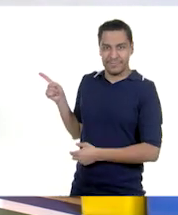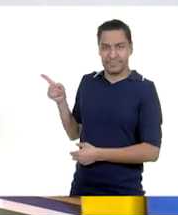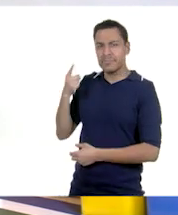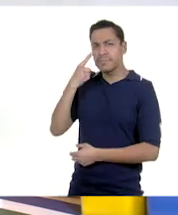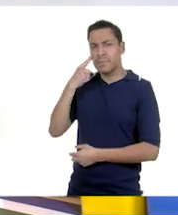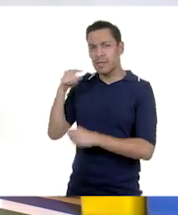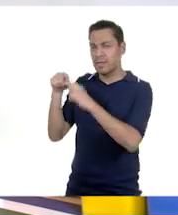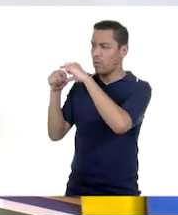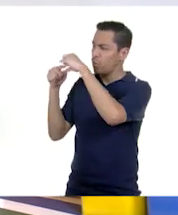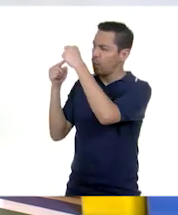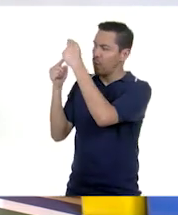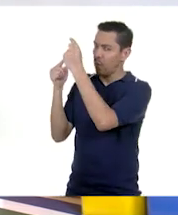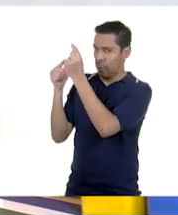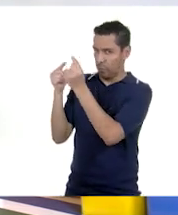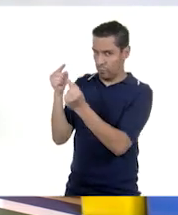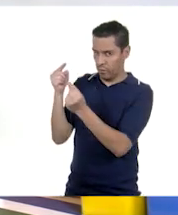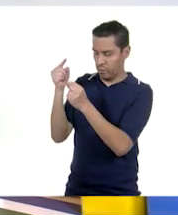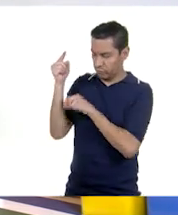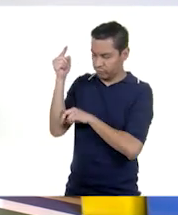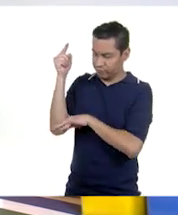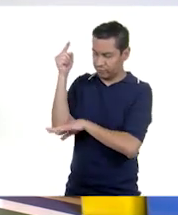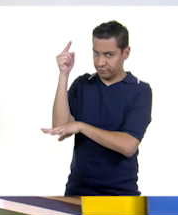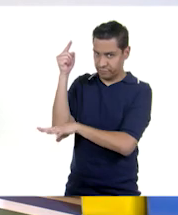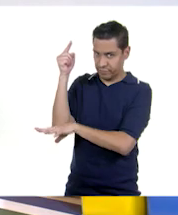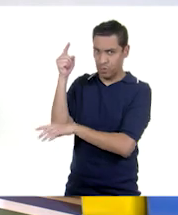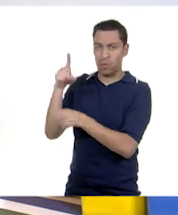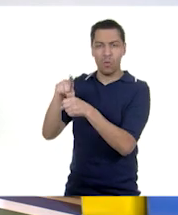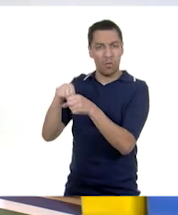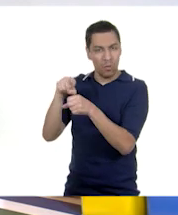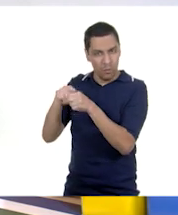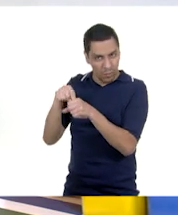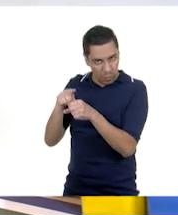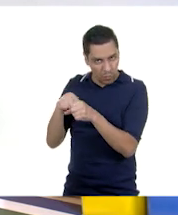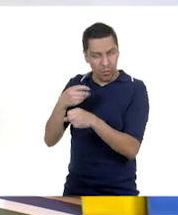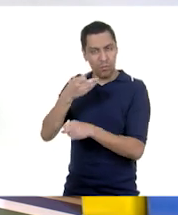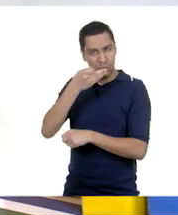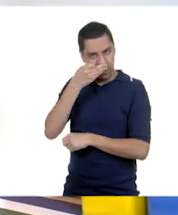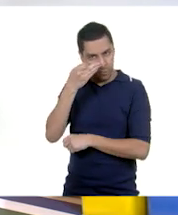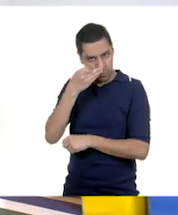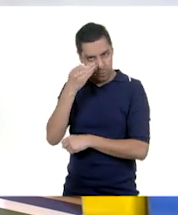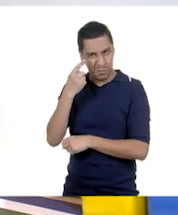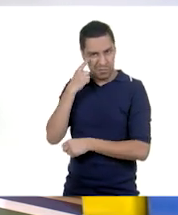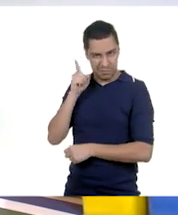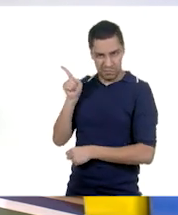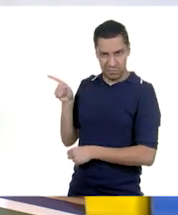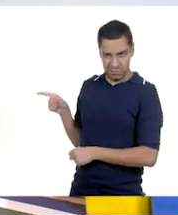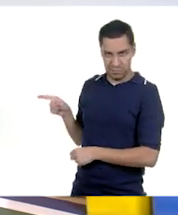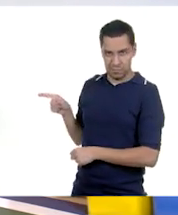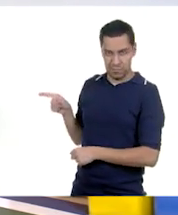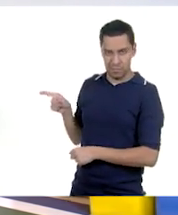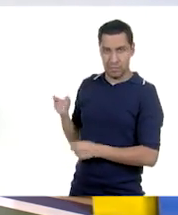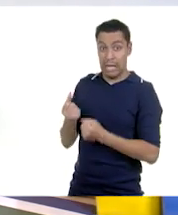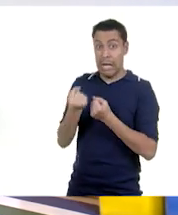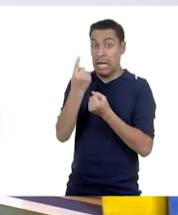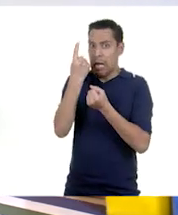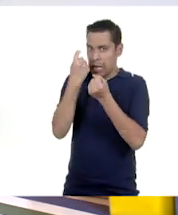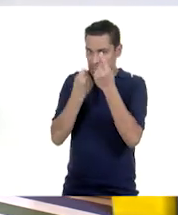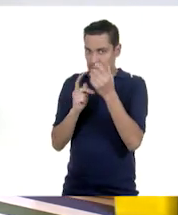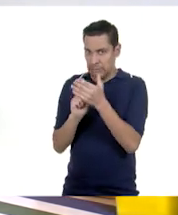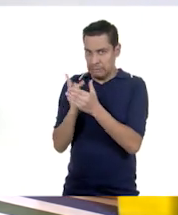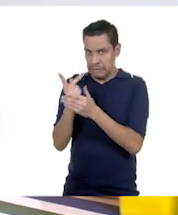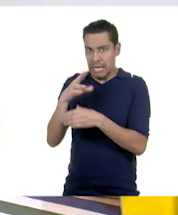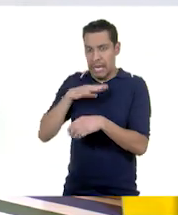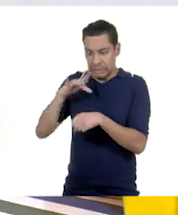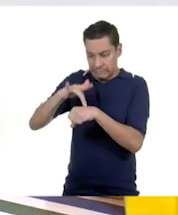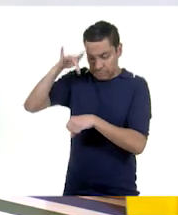hoja, el tallo, los colores, claro. Precisamente. Algunas, por ejemplo, pueden llegar a tener